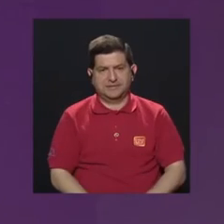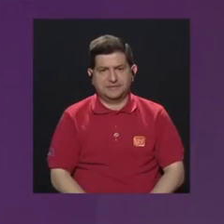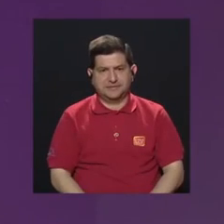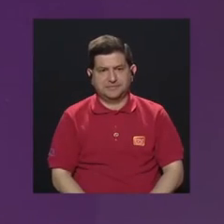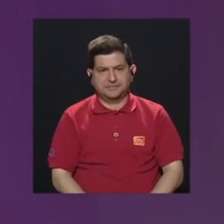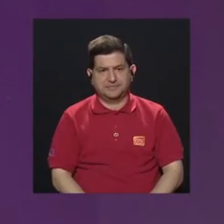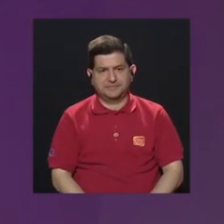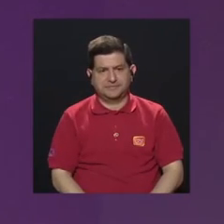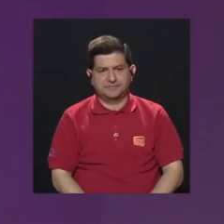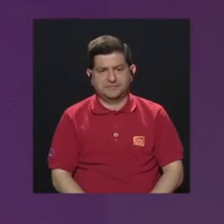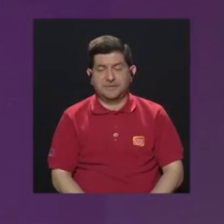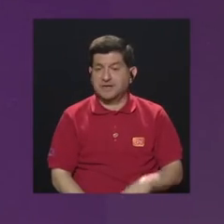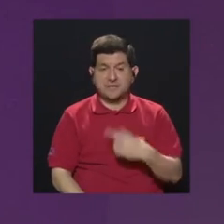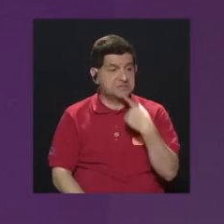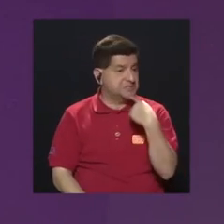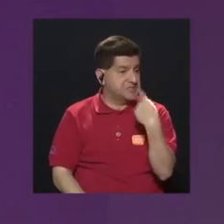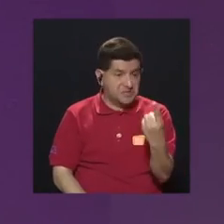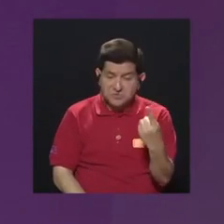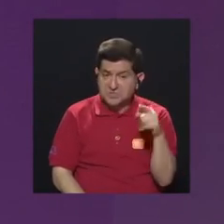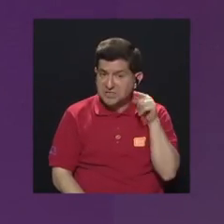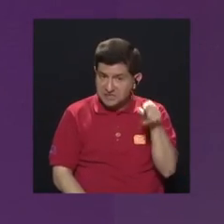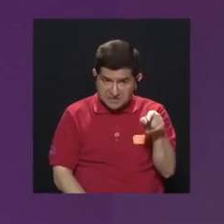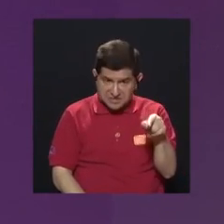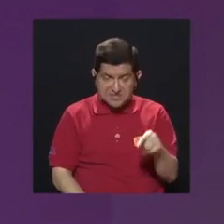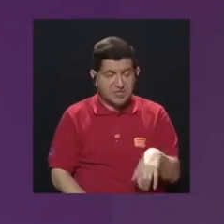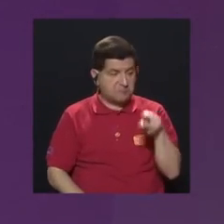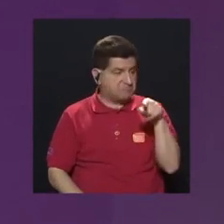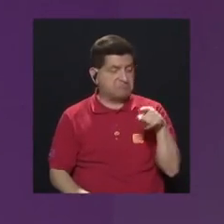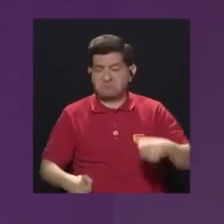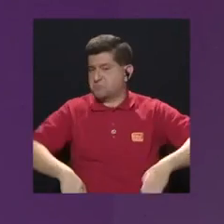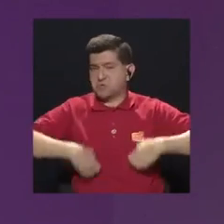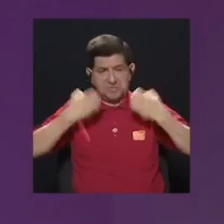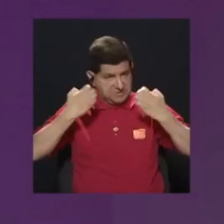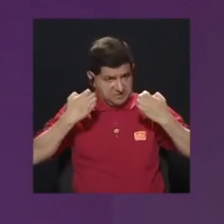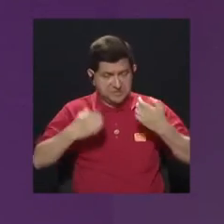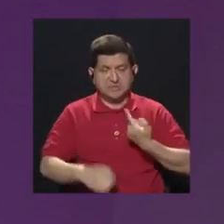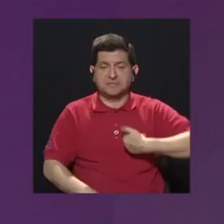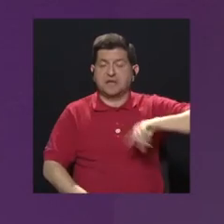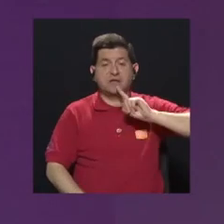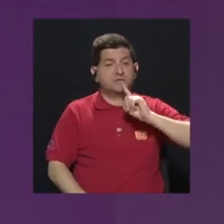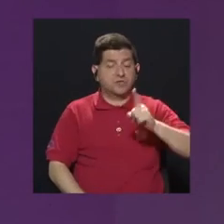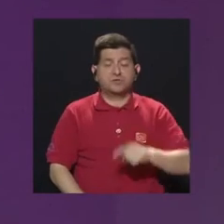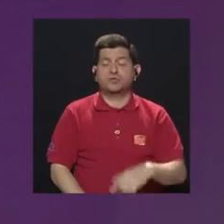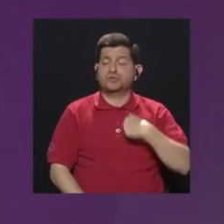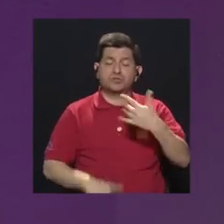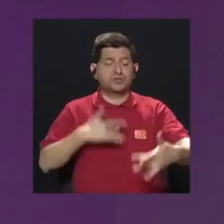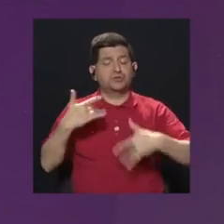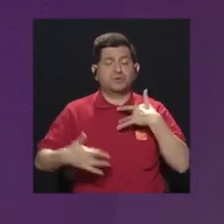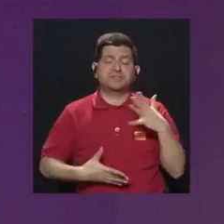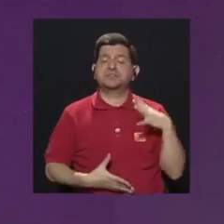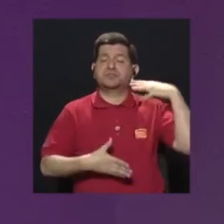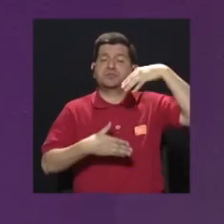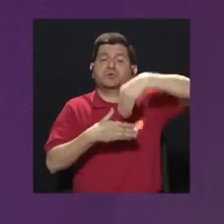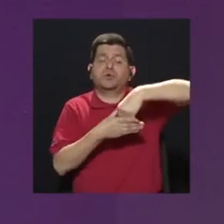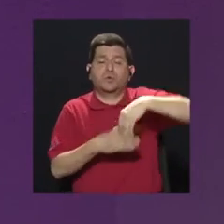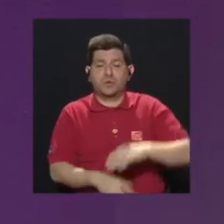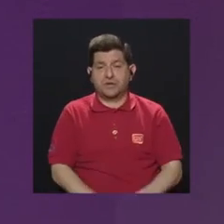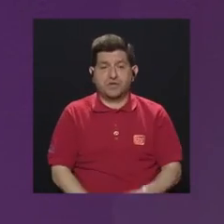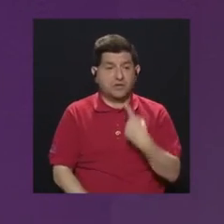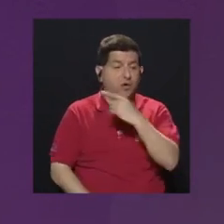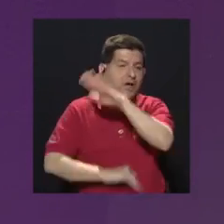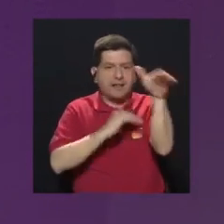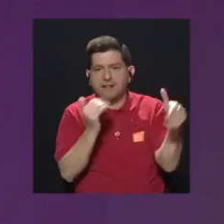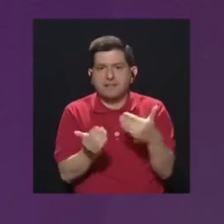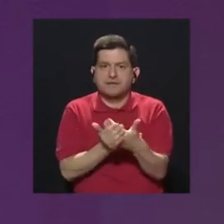lo que no se nombra no existe y cuando nosotras mismas decidimos es que yo me siento incluida cuando los mencionan a